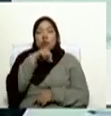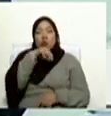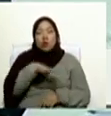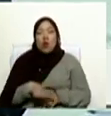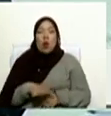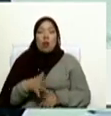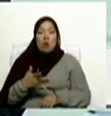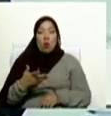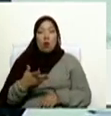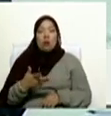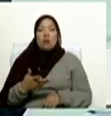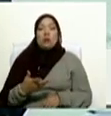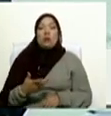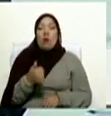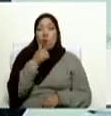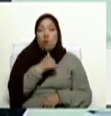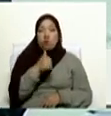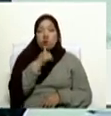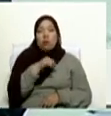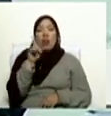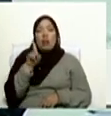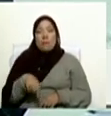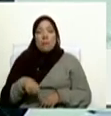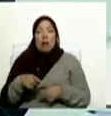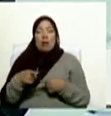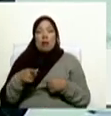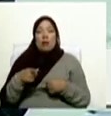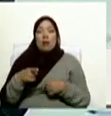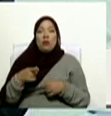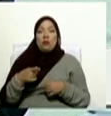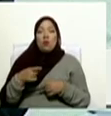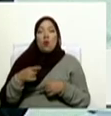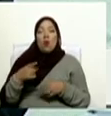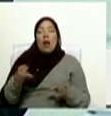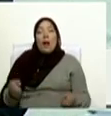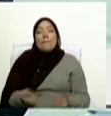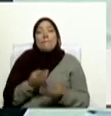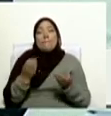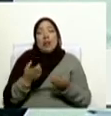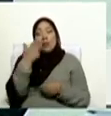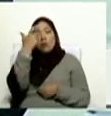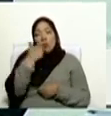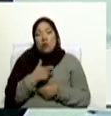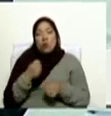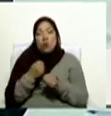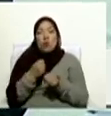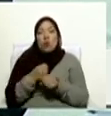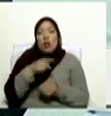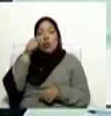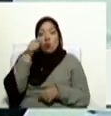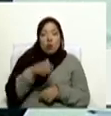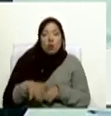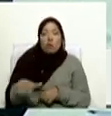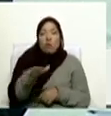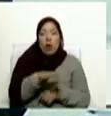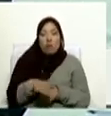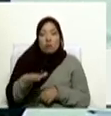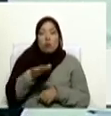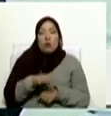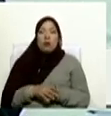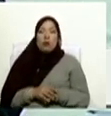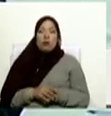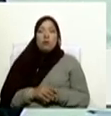históricos que son también una expresión de la perseverancia de nuestro pueblo